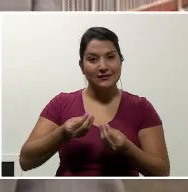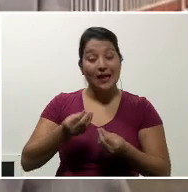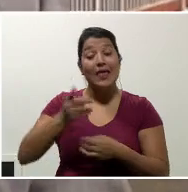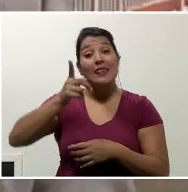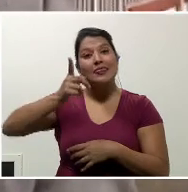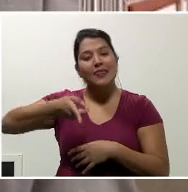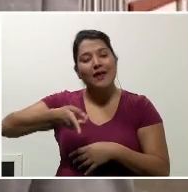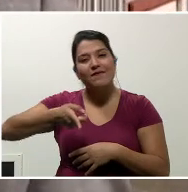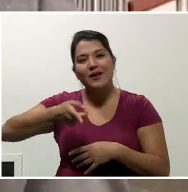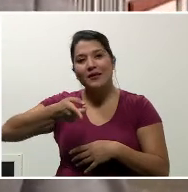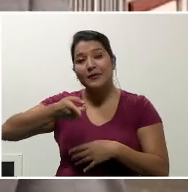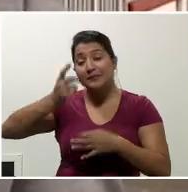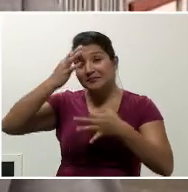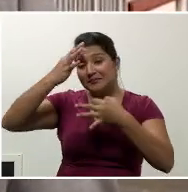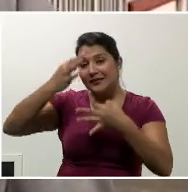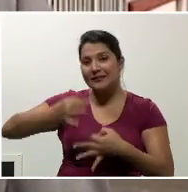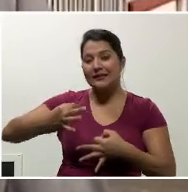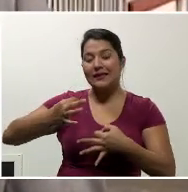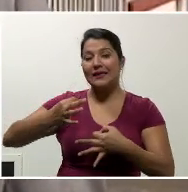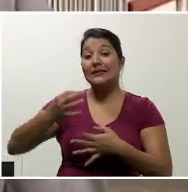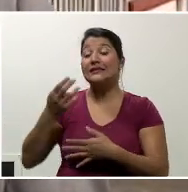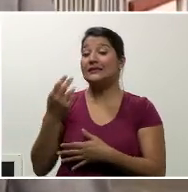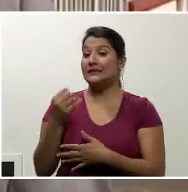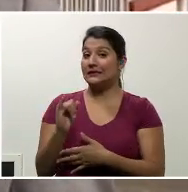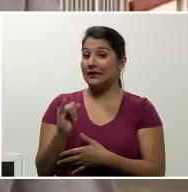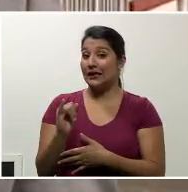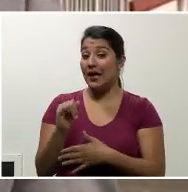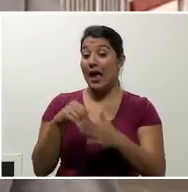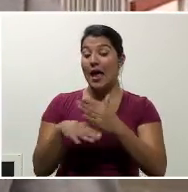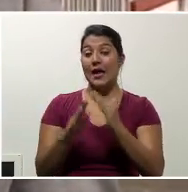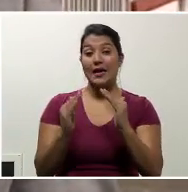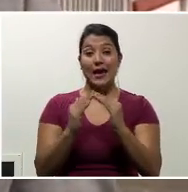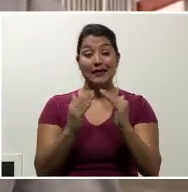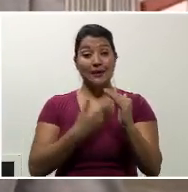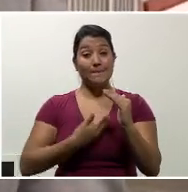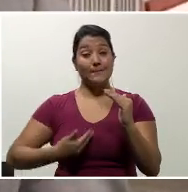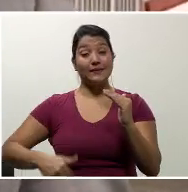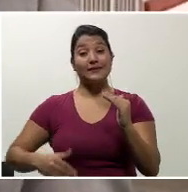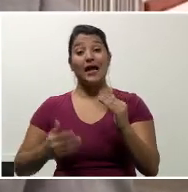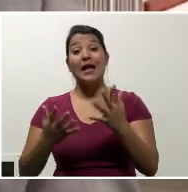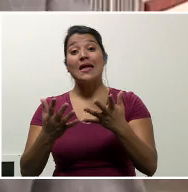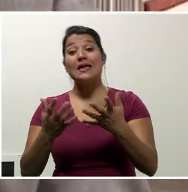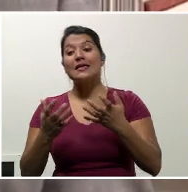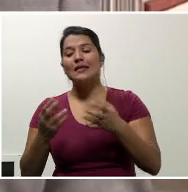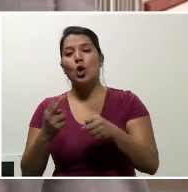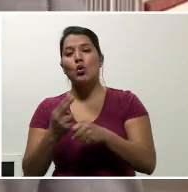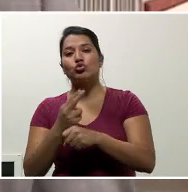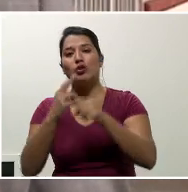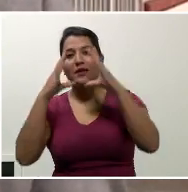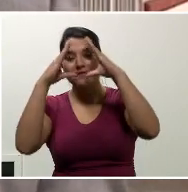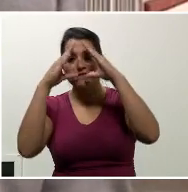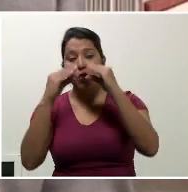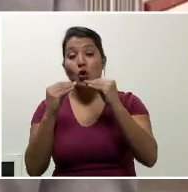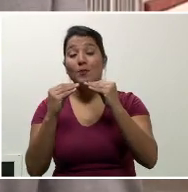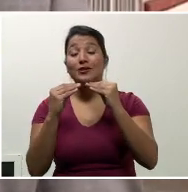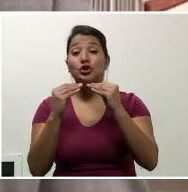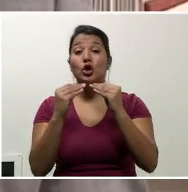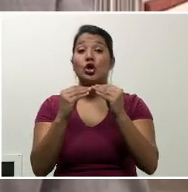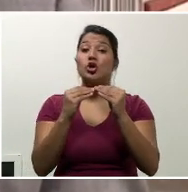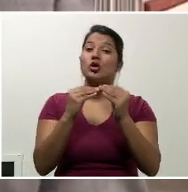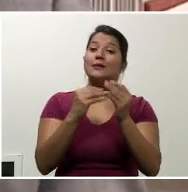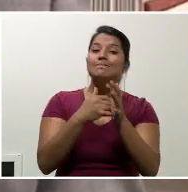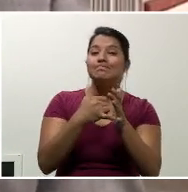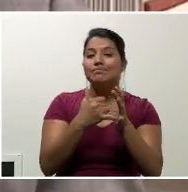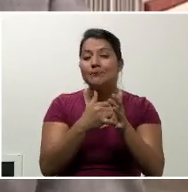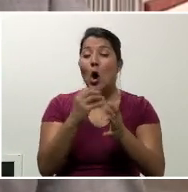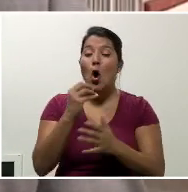determinar efectivamente si en casa presidencial utilizaron datos que podrían llamarse sensibles o